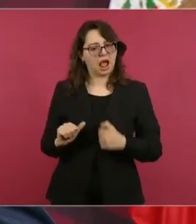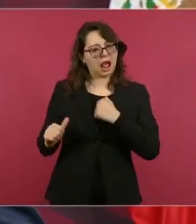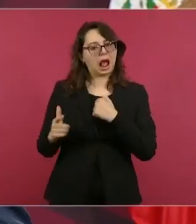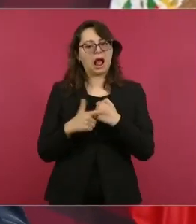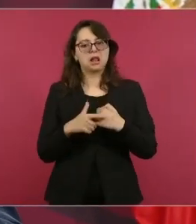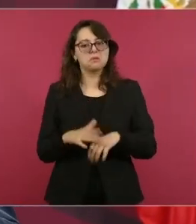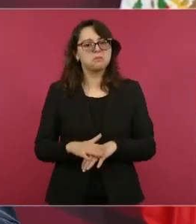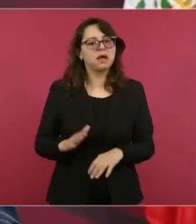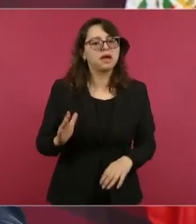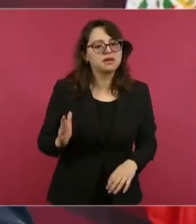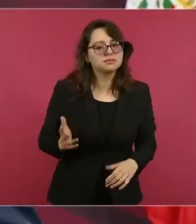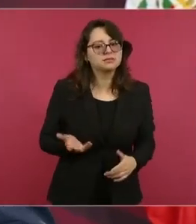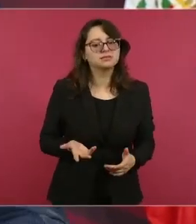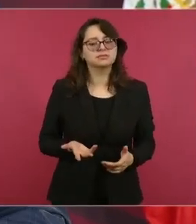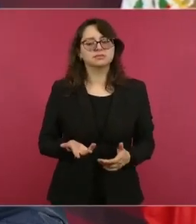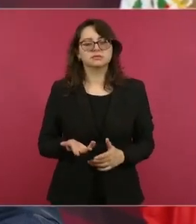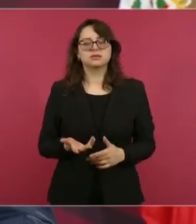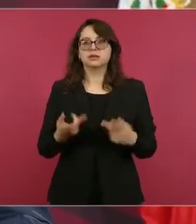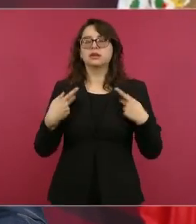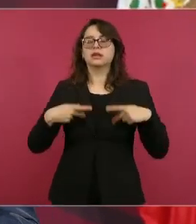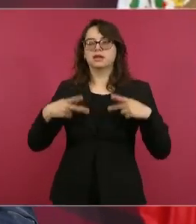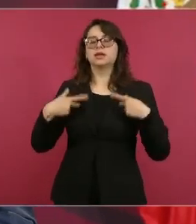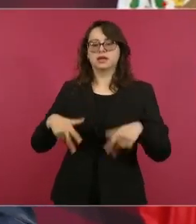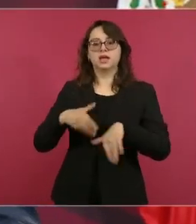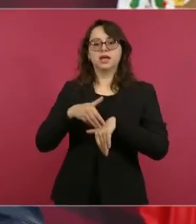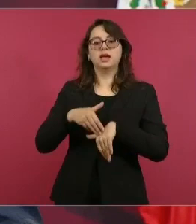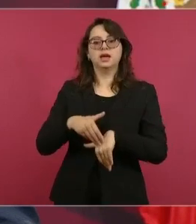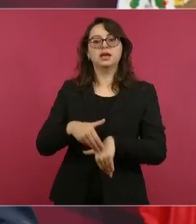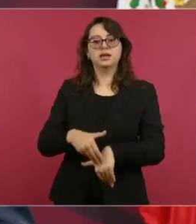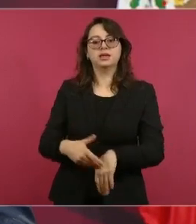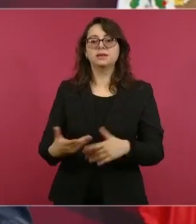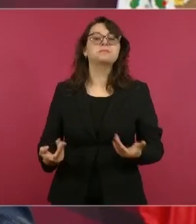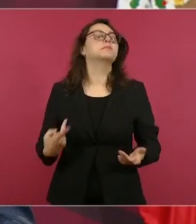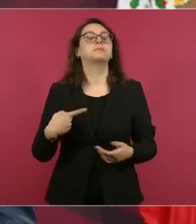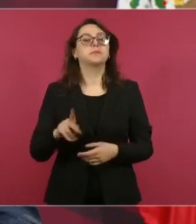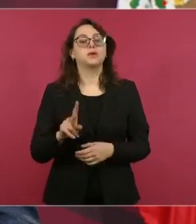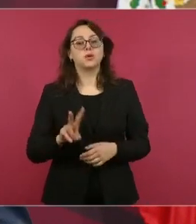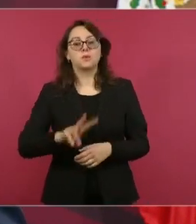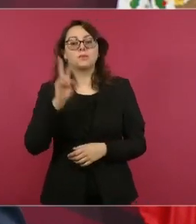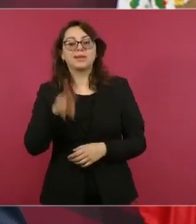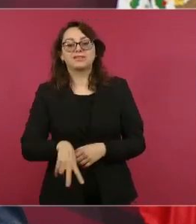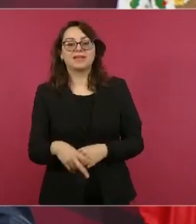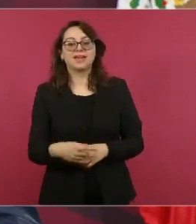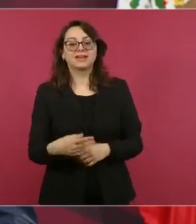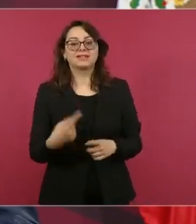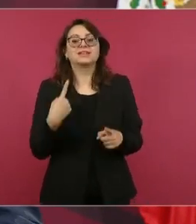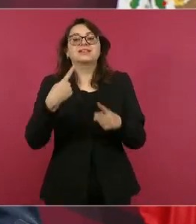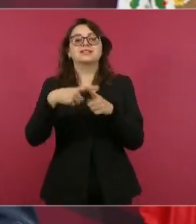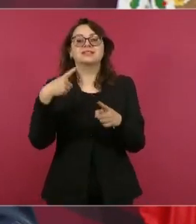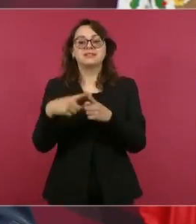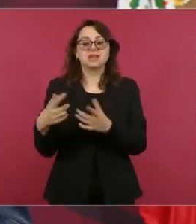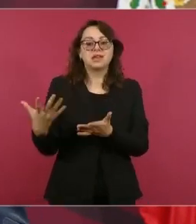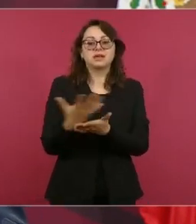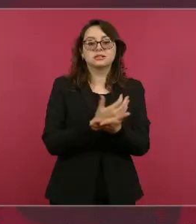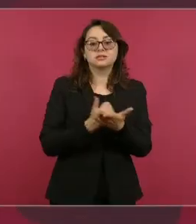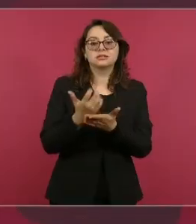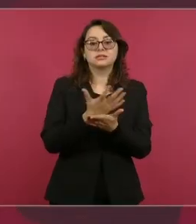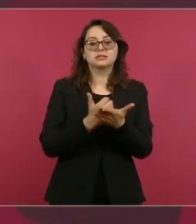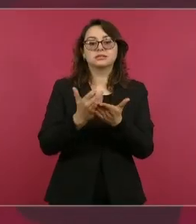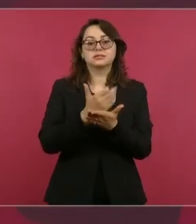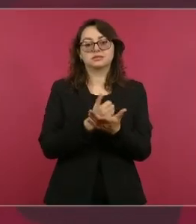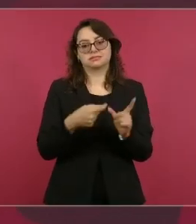van a sacar más, ¿no?, y el que va a sacar más, si es que puede, o sacaba más